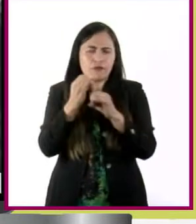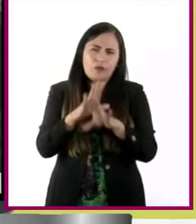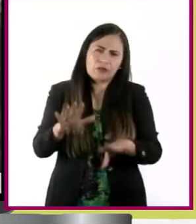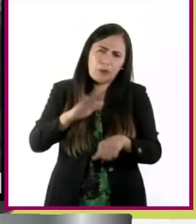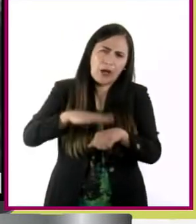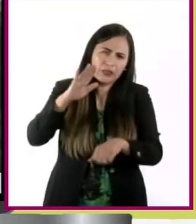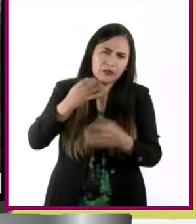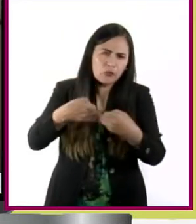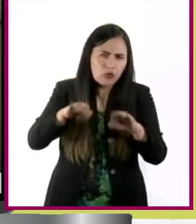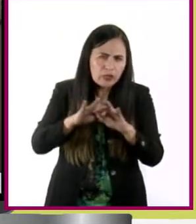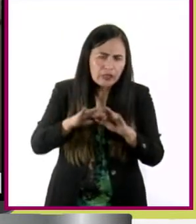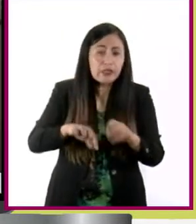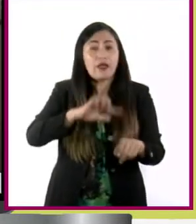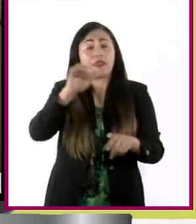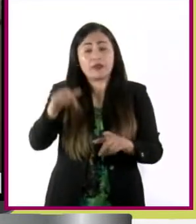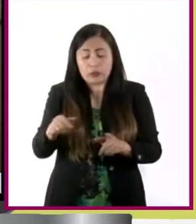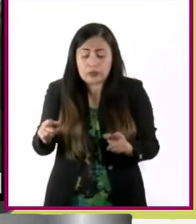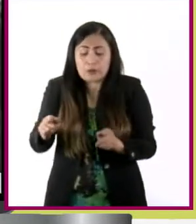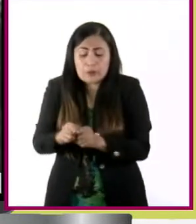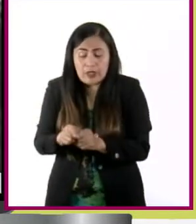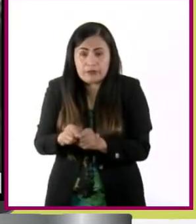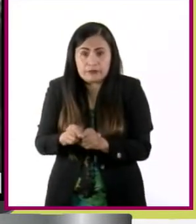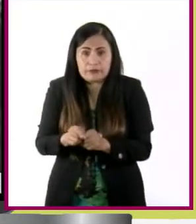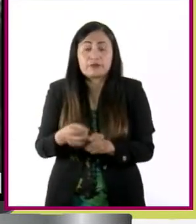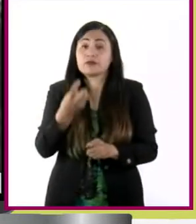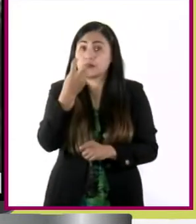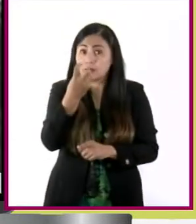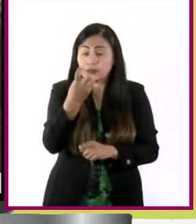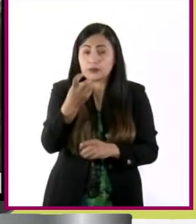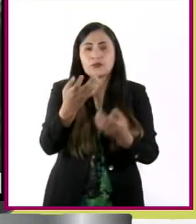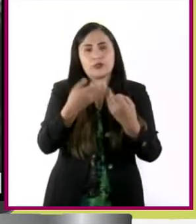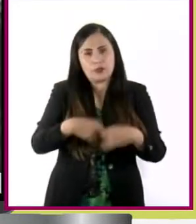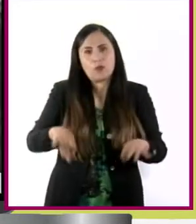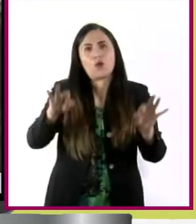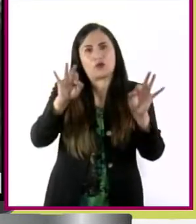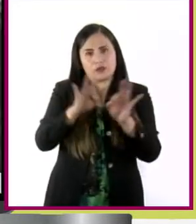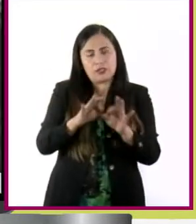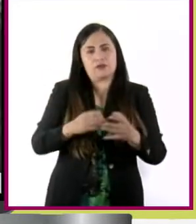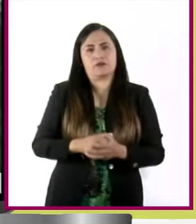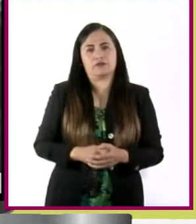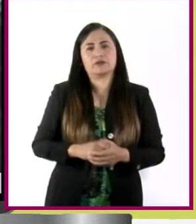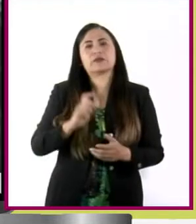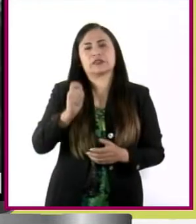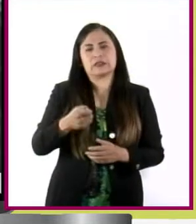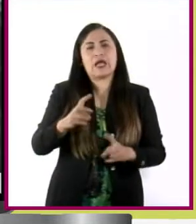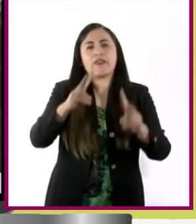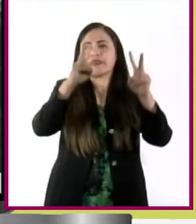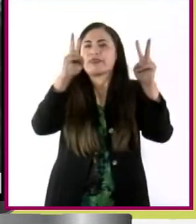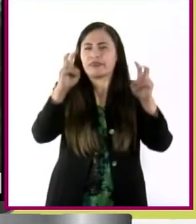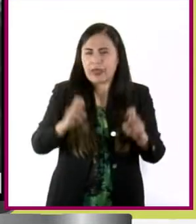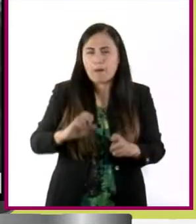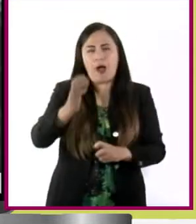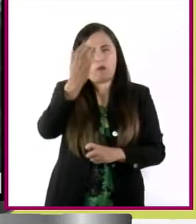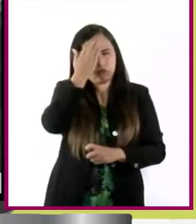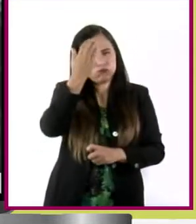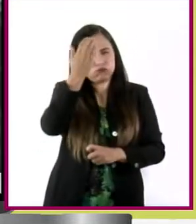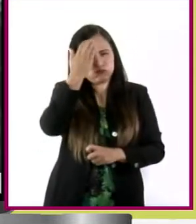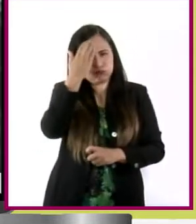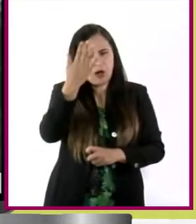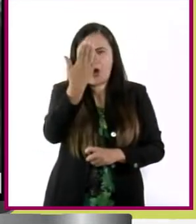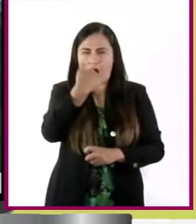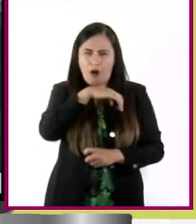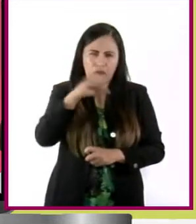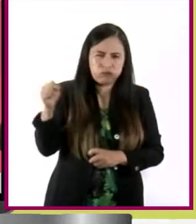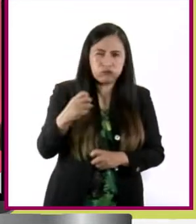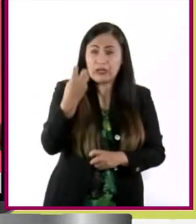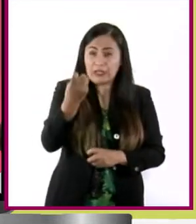importante y cómo quiero cerrar. Que también es importante, pues, es conocer o dominar, digamos, en la medida de lo posible, pues aquello de lo